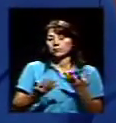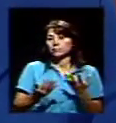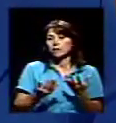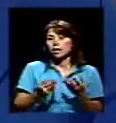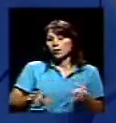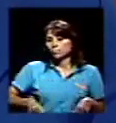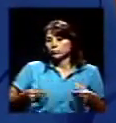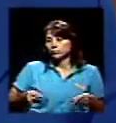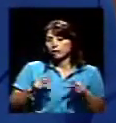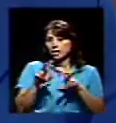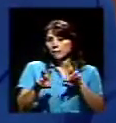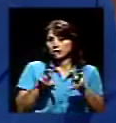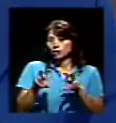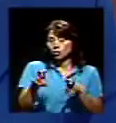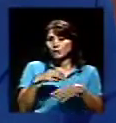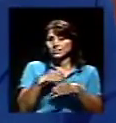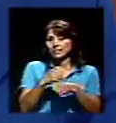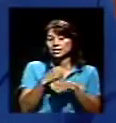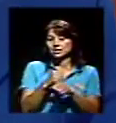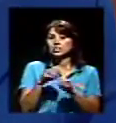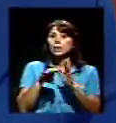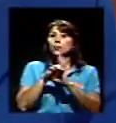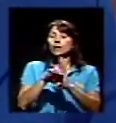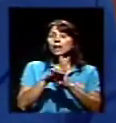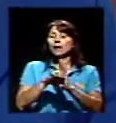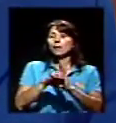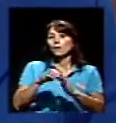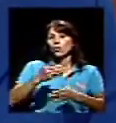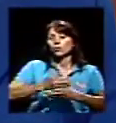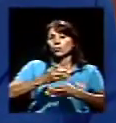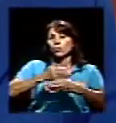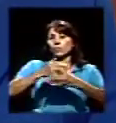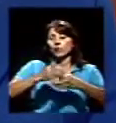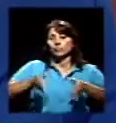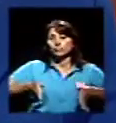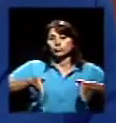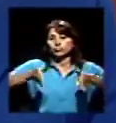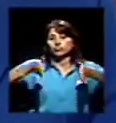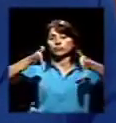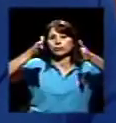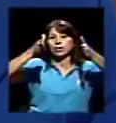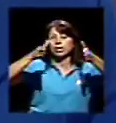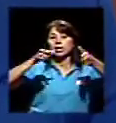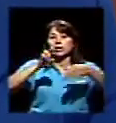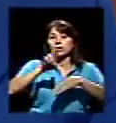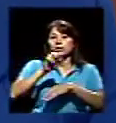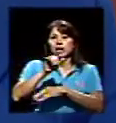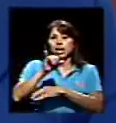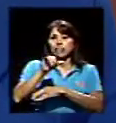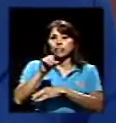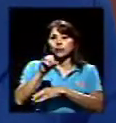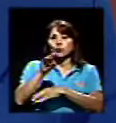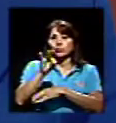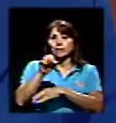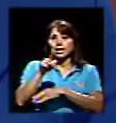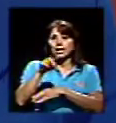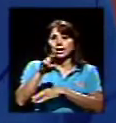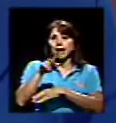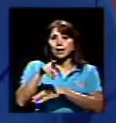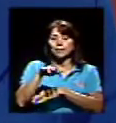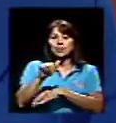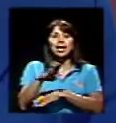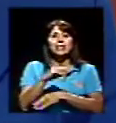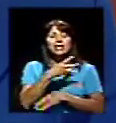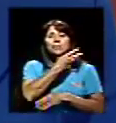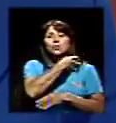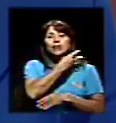inversiones están, por ejemplo, en la torre de radioterapia y quimioterapia, con inversiones millonarias, en donde pusimos